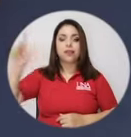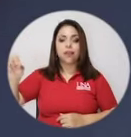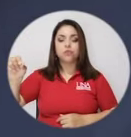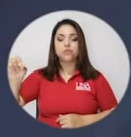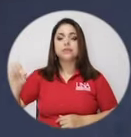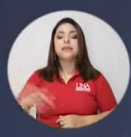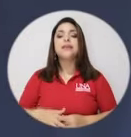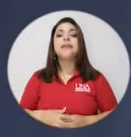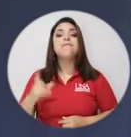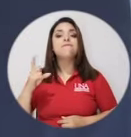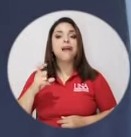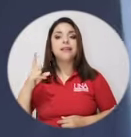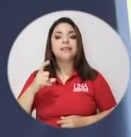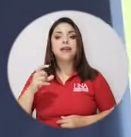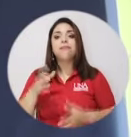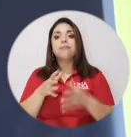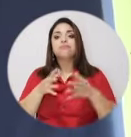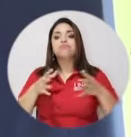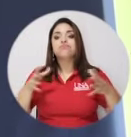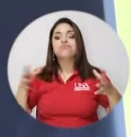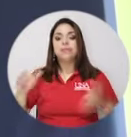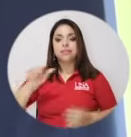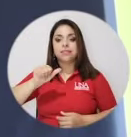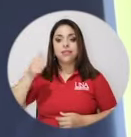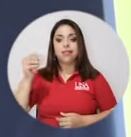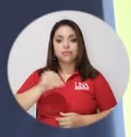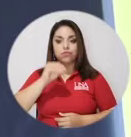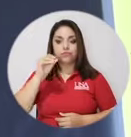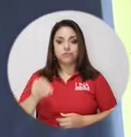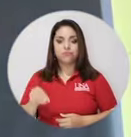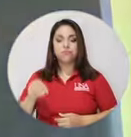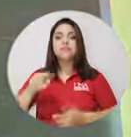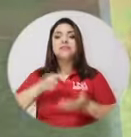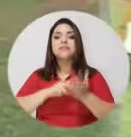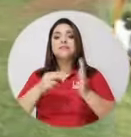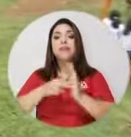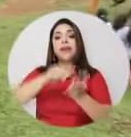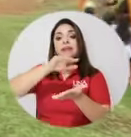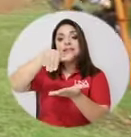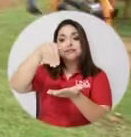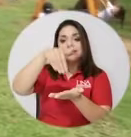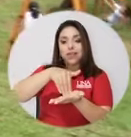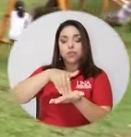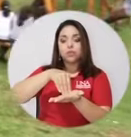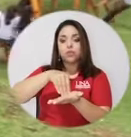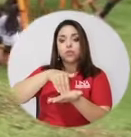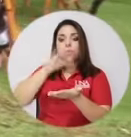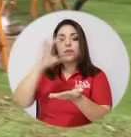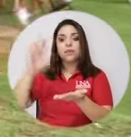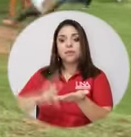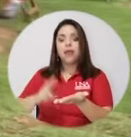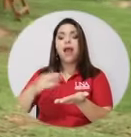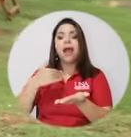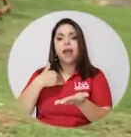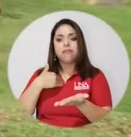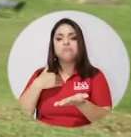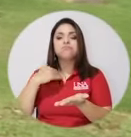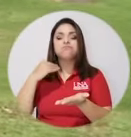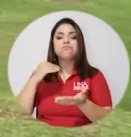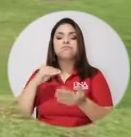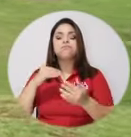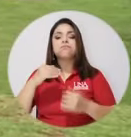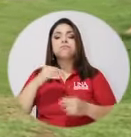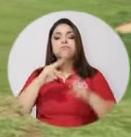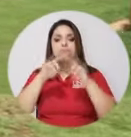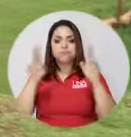falta de conexión total ascendía a un 10%. Entonces veamos qué interesante. Ya teníamos una brecha entre la región central y las